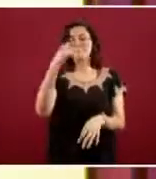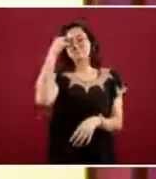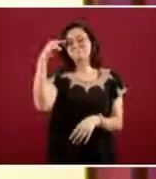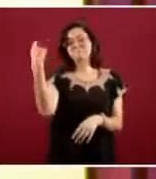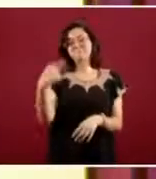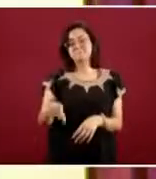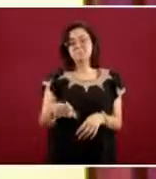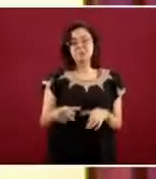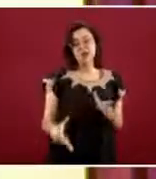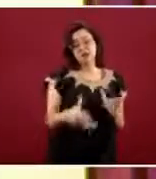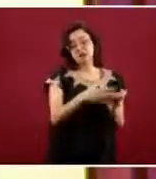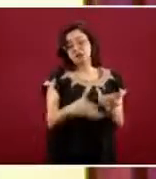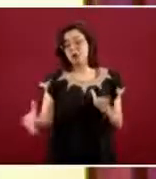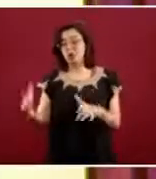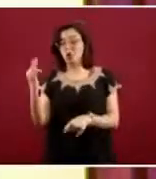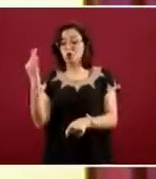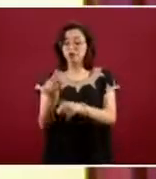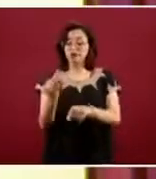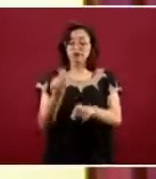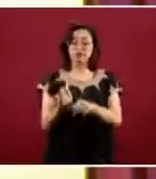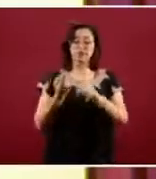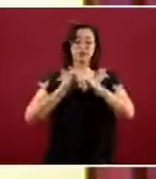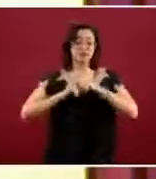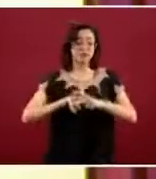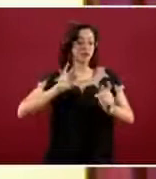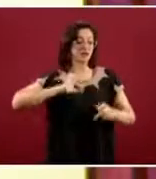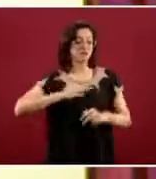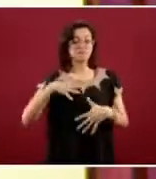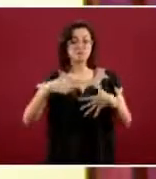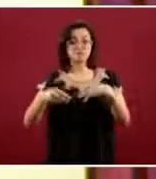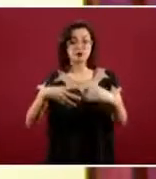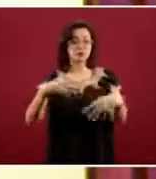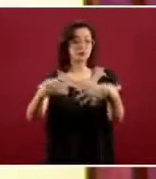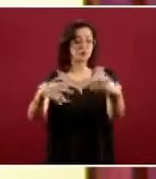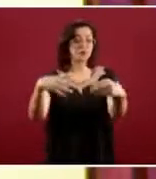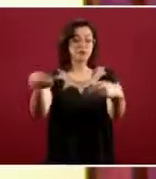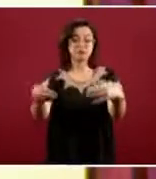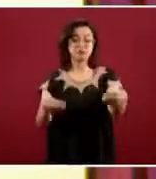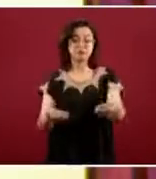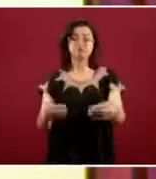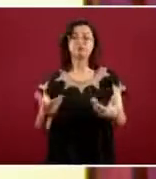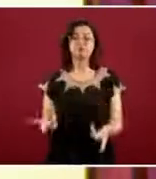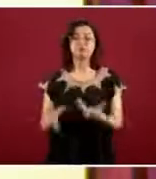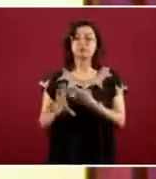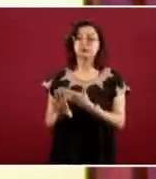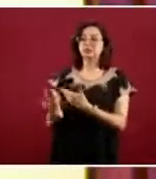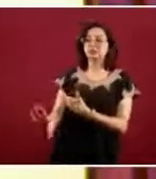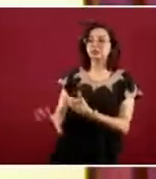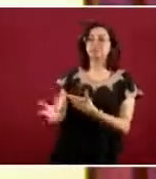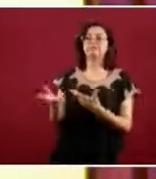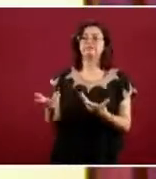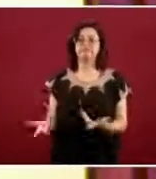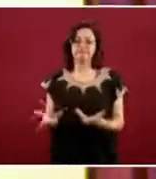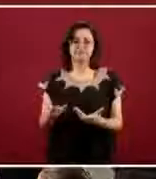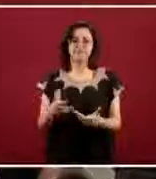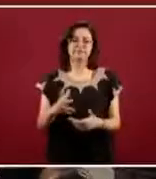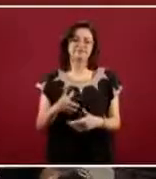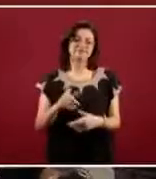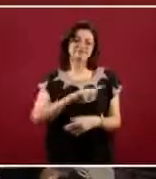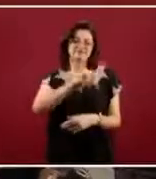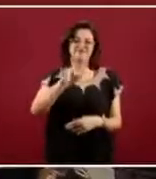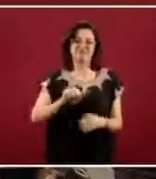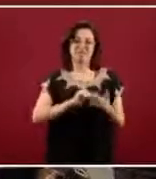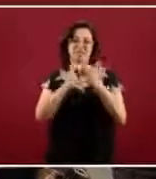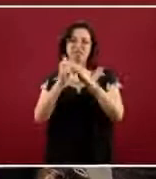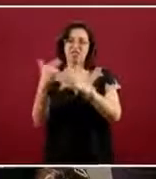en estos momentos o en este inicio de la epidemia contagiarse y por lo tanto pasar a formar parte de